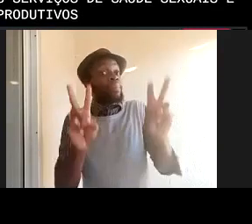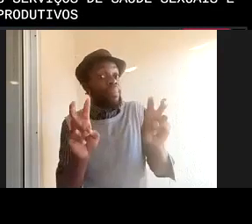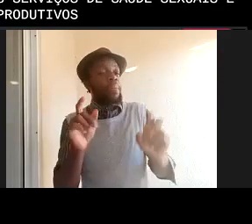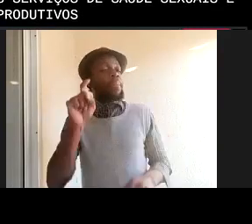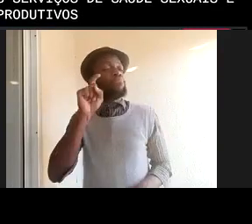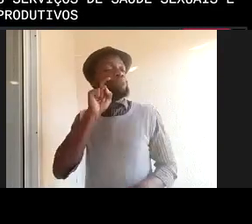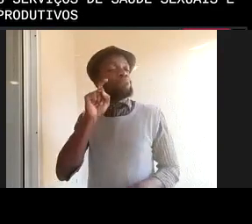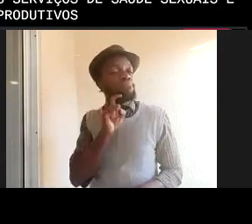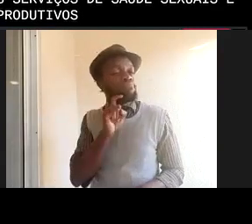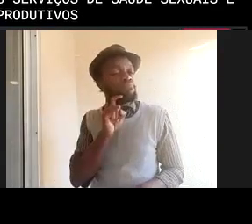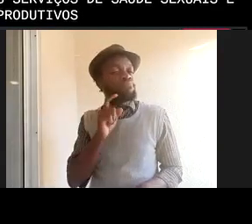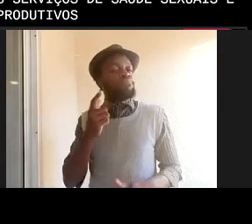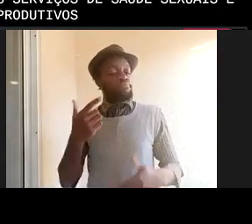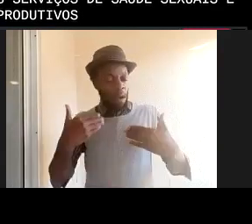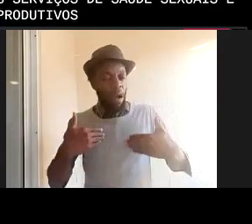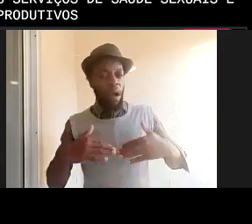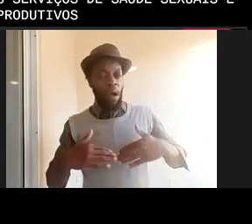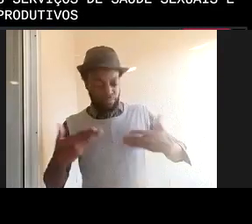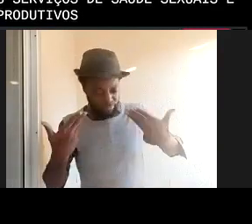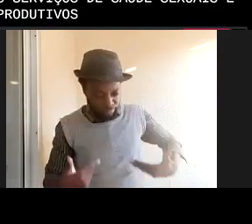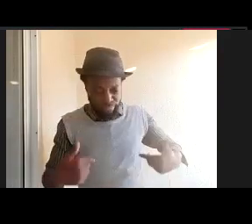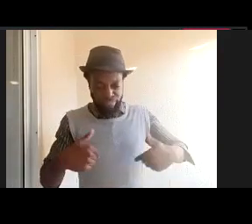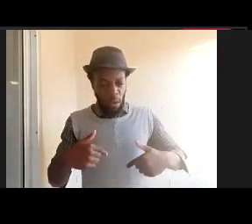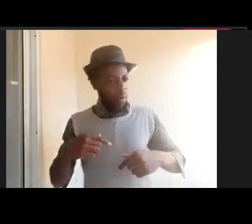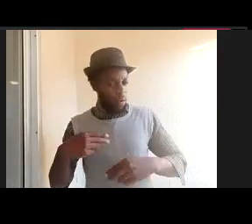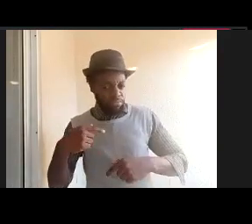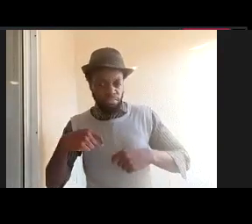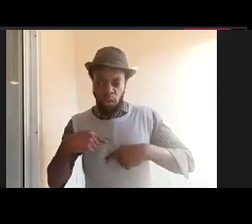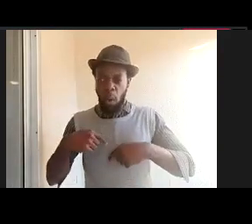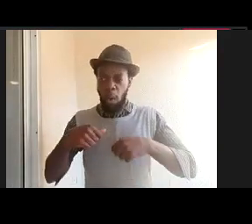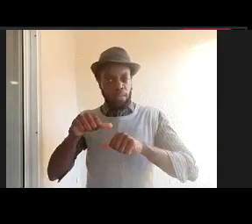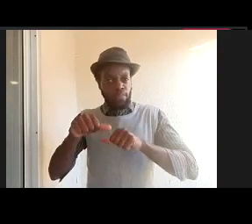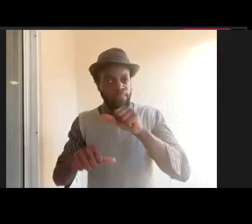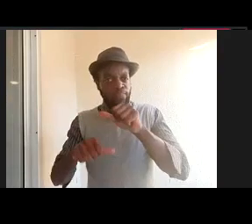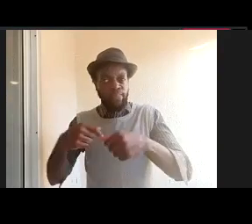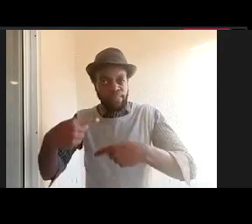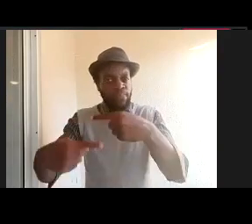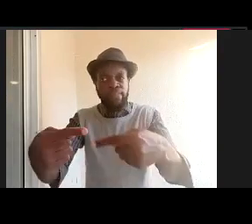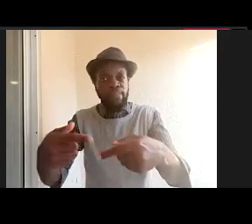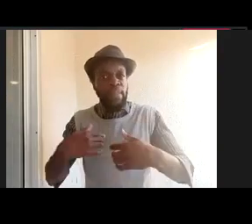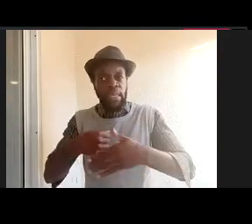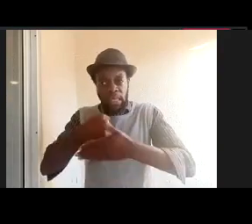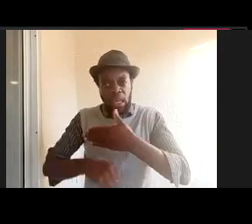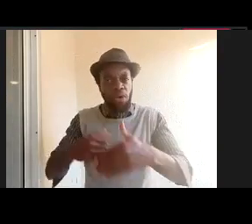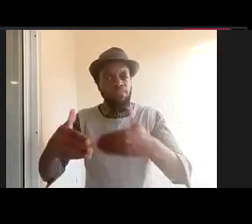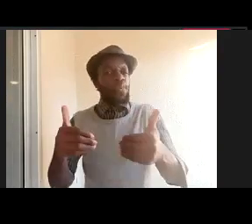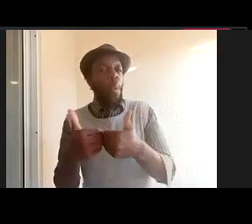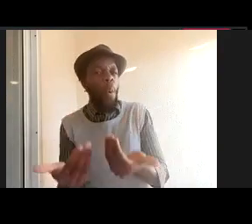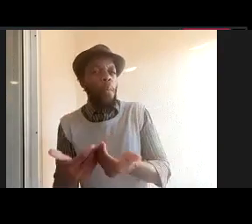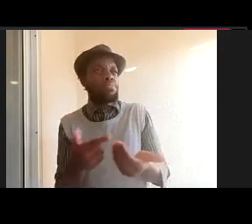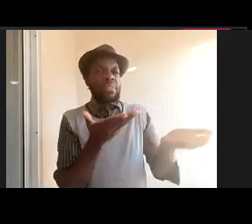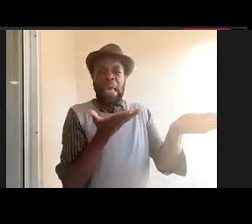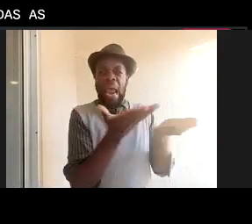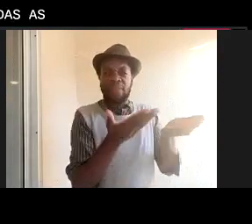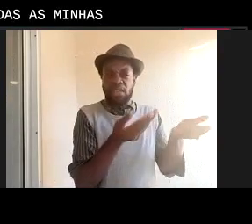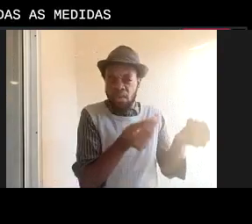es sumamente indispensable que los gobiernos tomen todas aquellas medidas, ¿verdad? Según